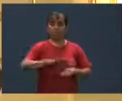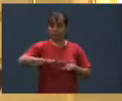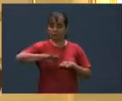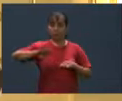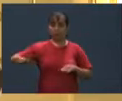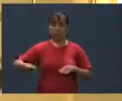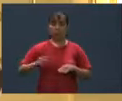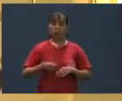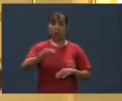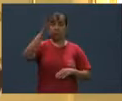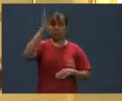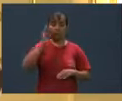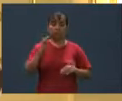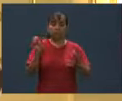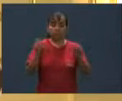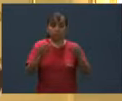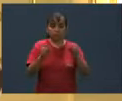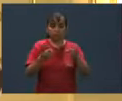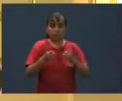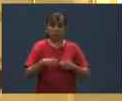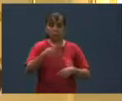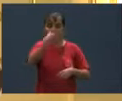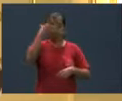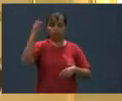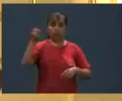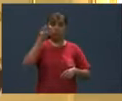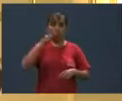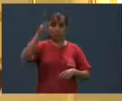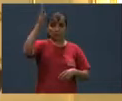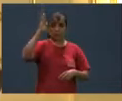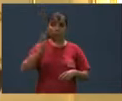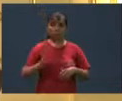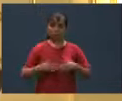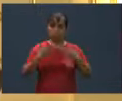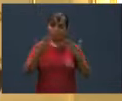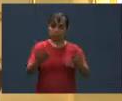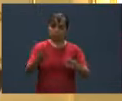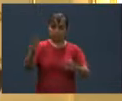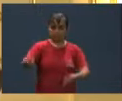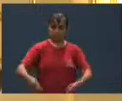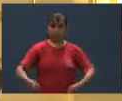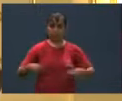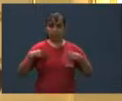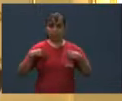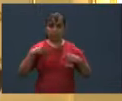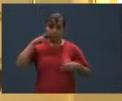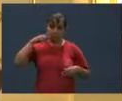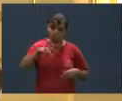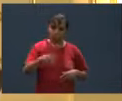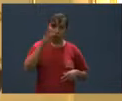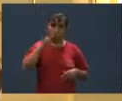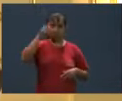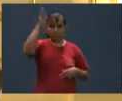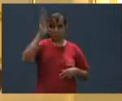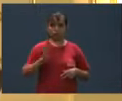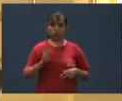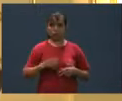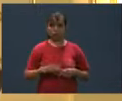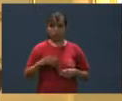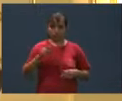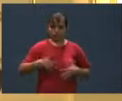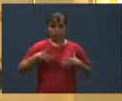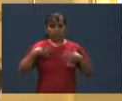Abandonaron a Dios que los creó y olvidaron al Señor que les dio la vida. Lo vio el Señor y